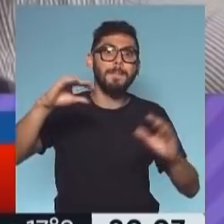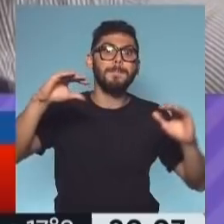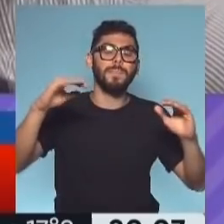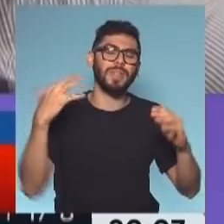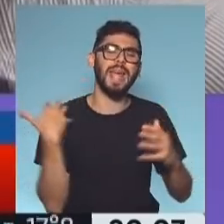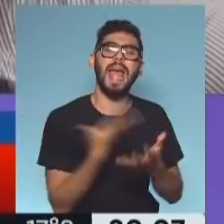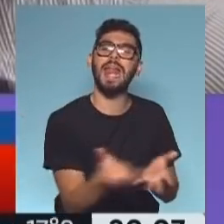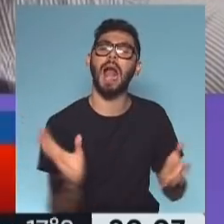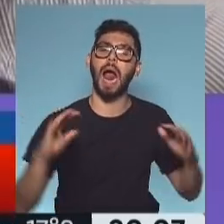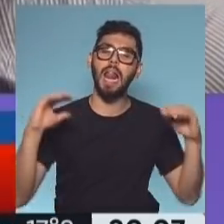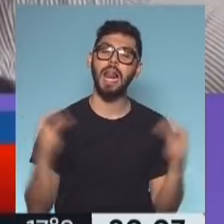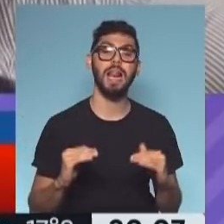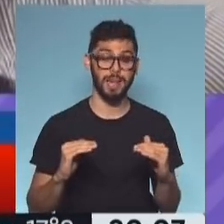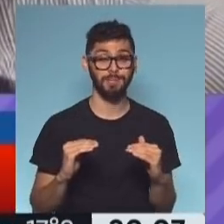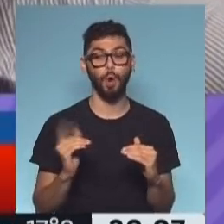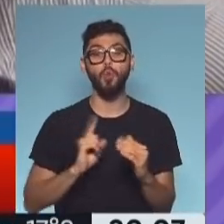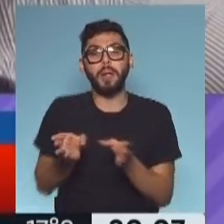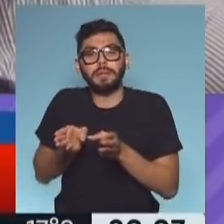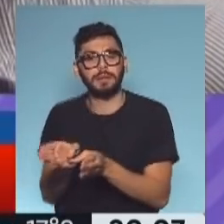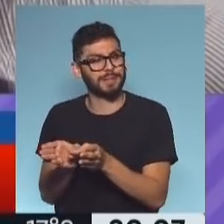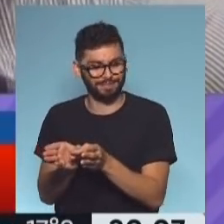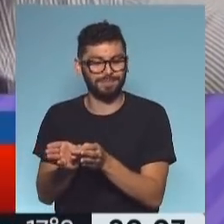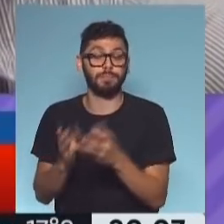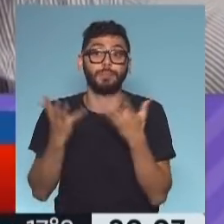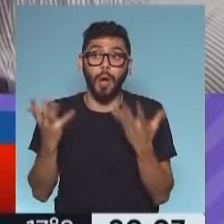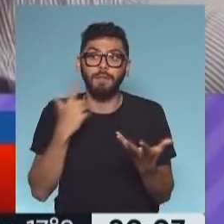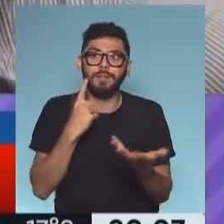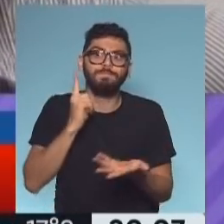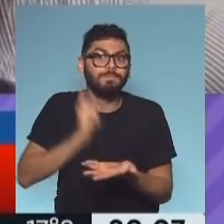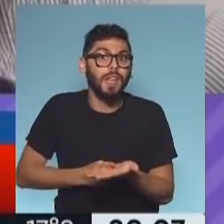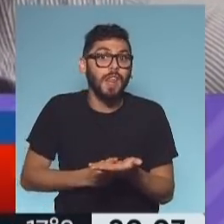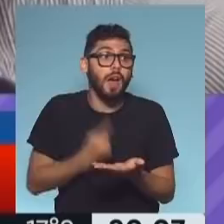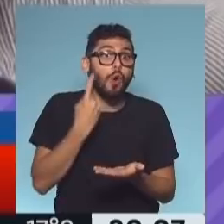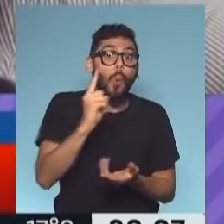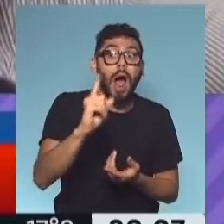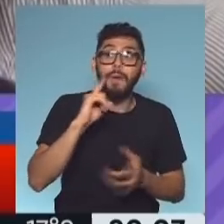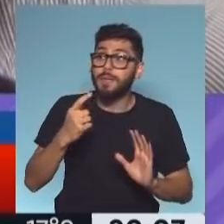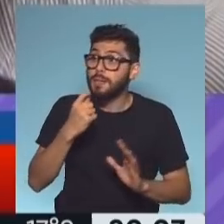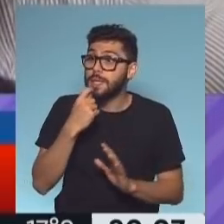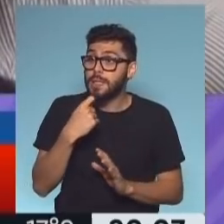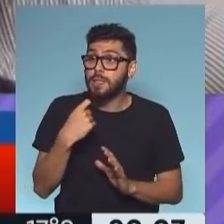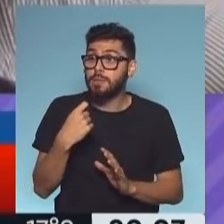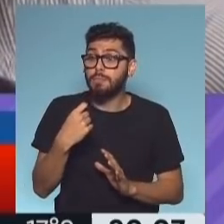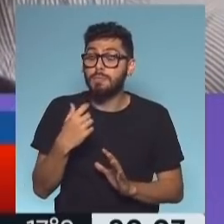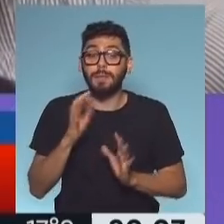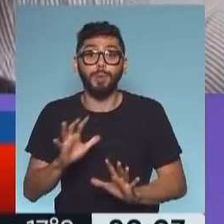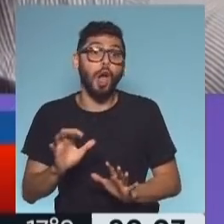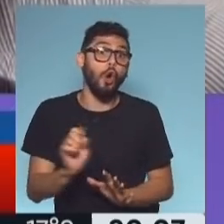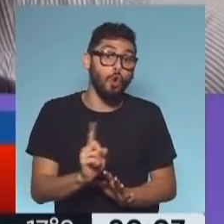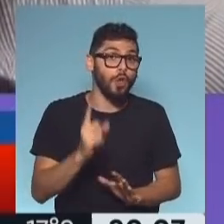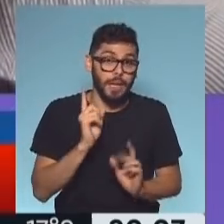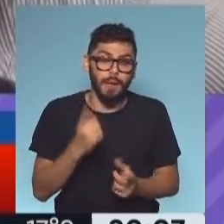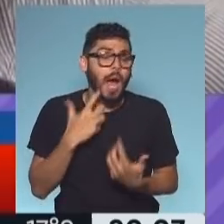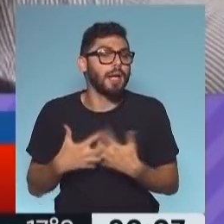generalizada, ¿no? Por eso es que hay que ver, bueno, cuáles son las medidas que se pueden tomar. Si es que hay que tomarlas, también uno puede esperar, pero la verdad que